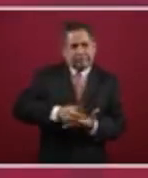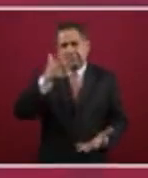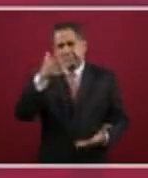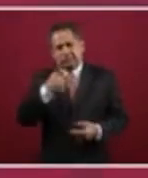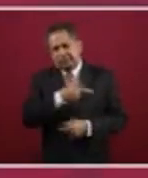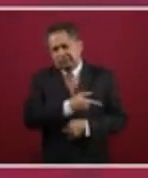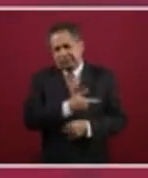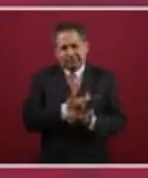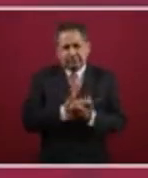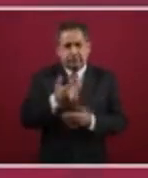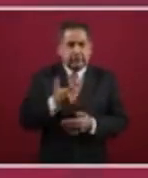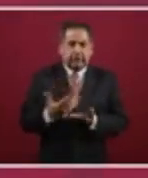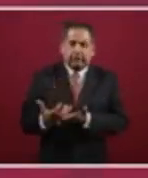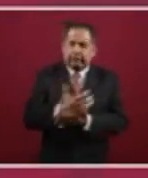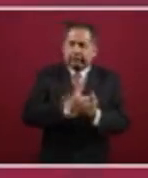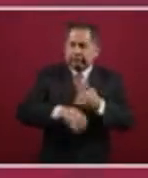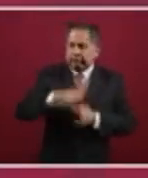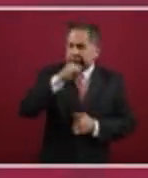que rayaban